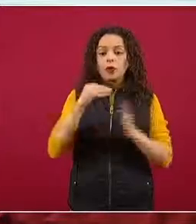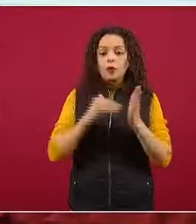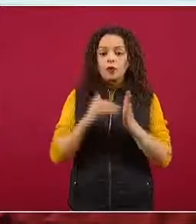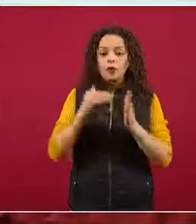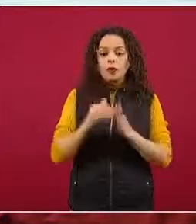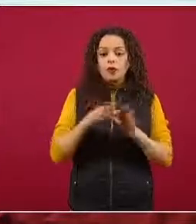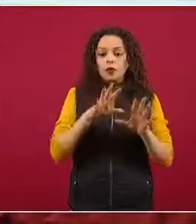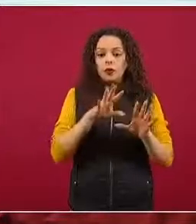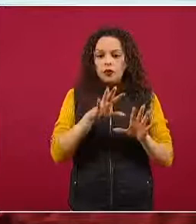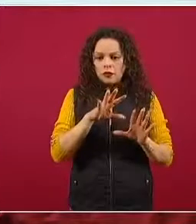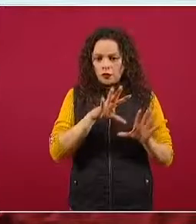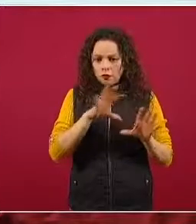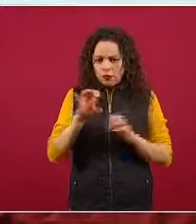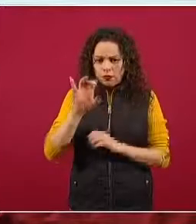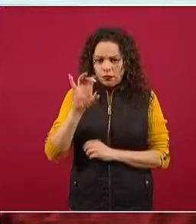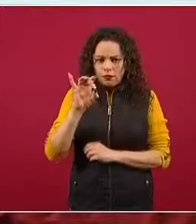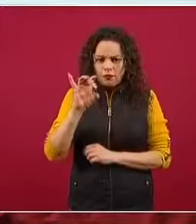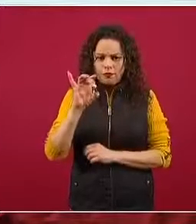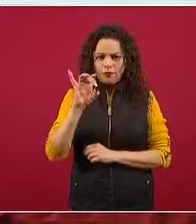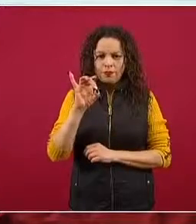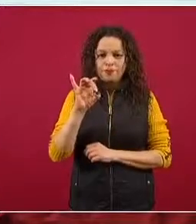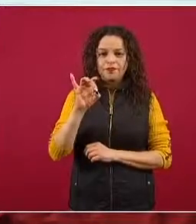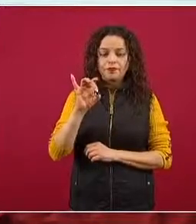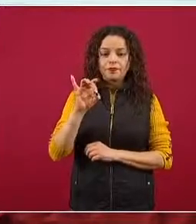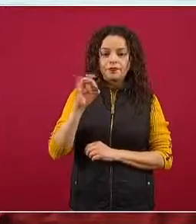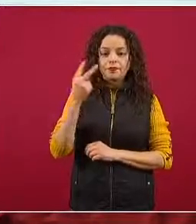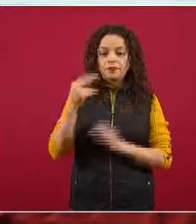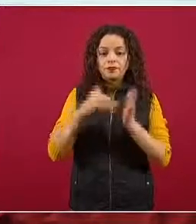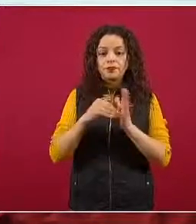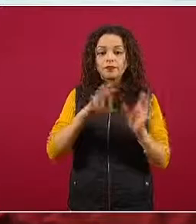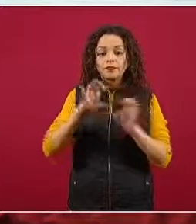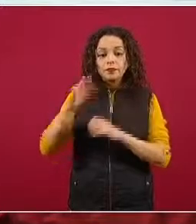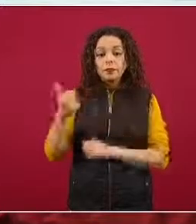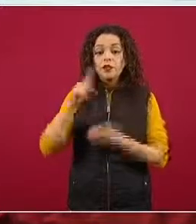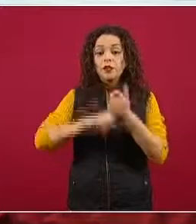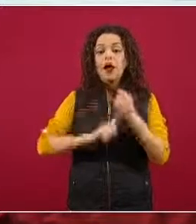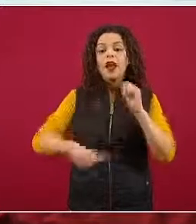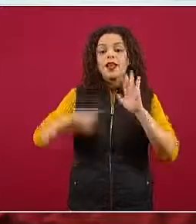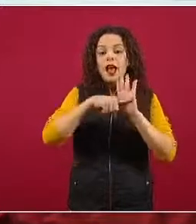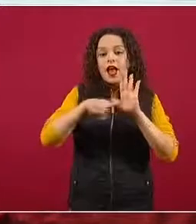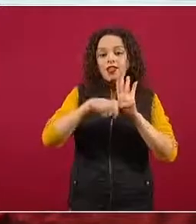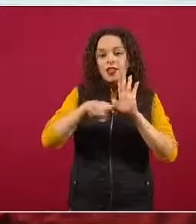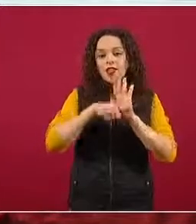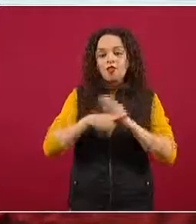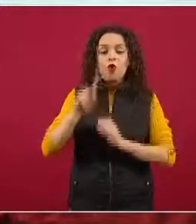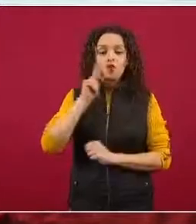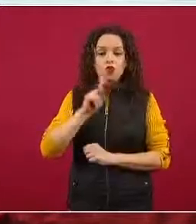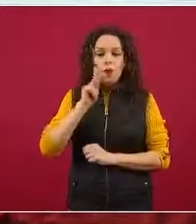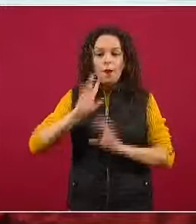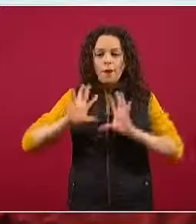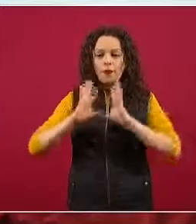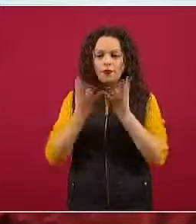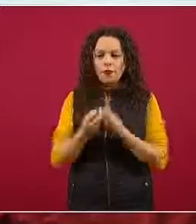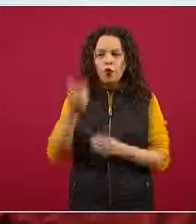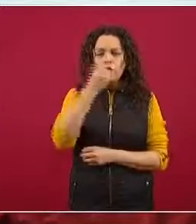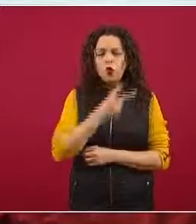1.543.802 personas que han resultado con una prueba negativa al virus SARS-CoV-2. Un total de